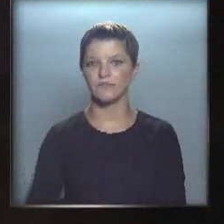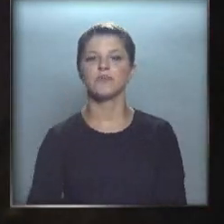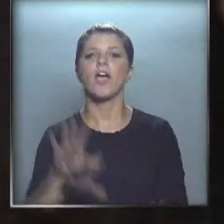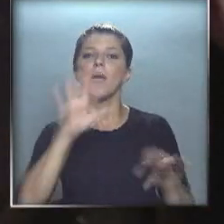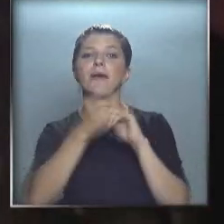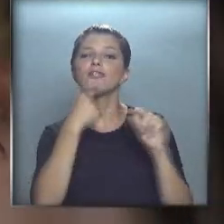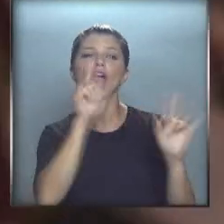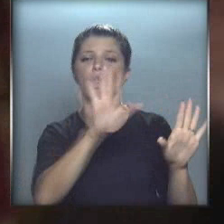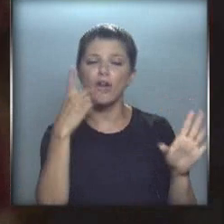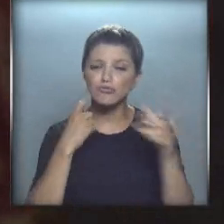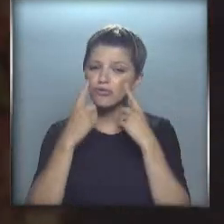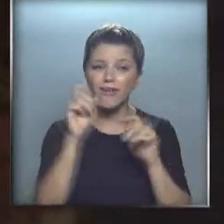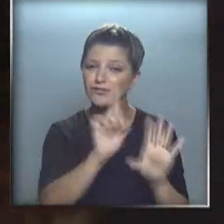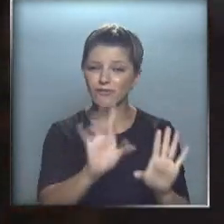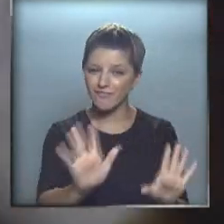no llores.